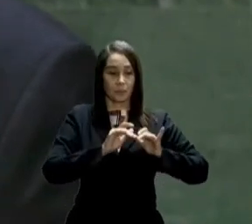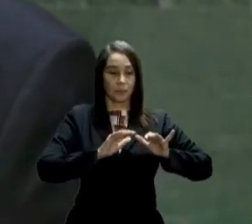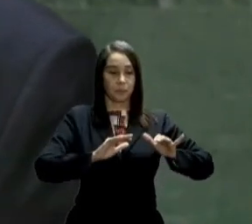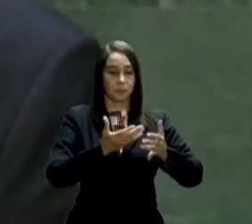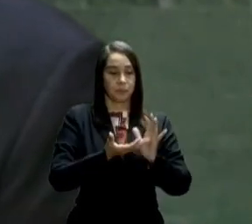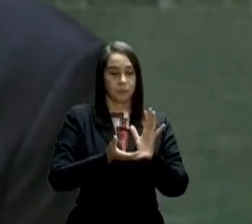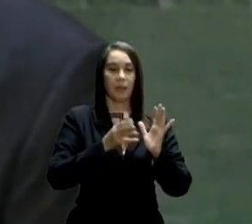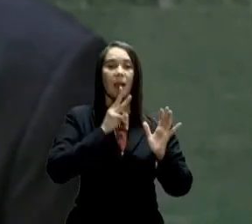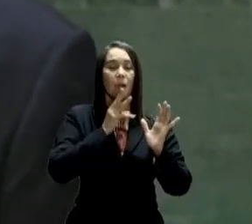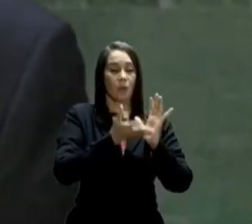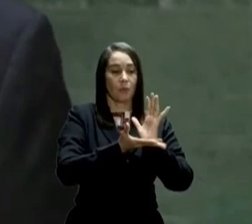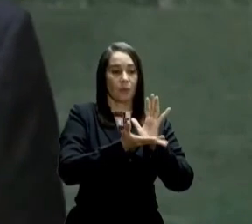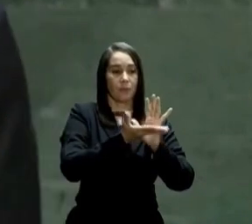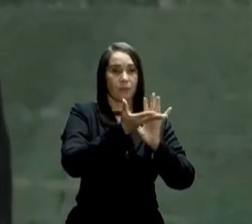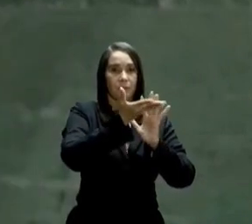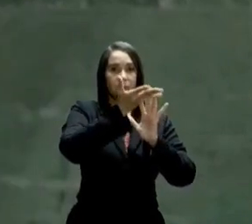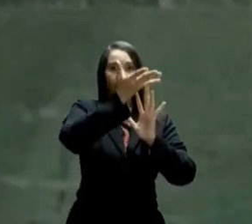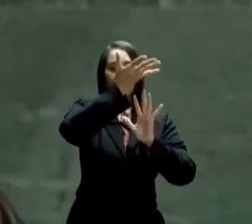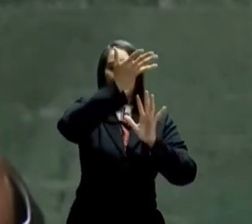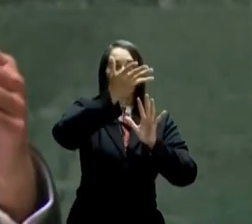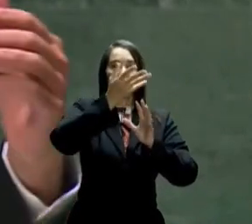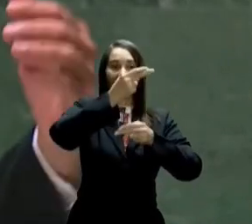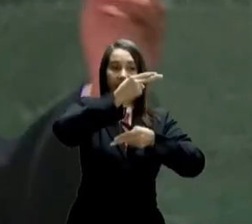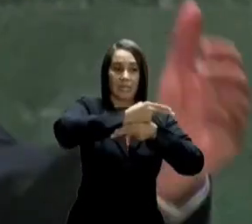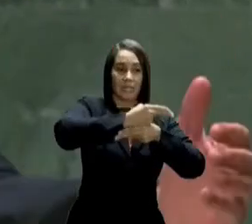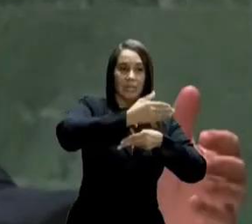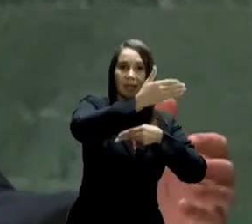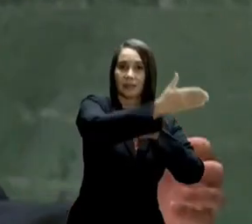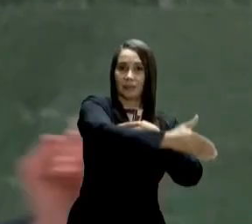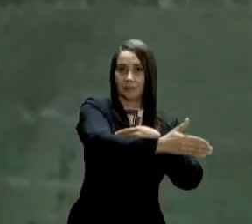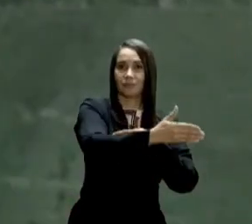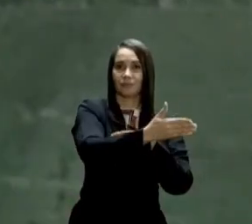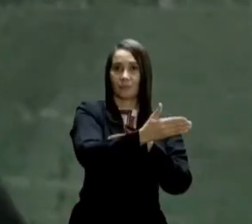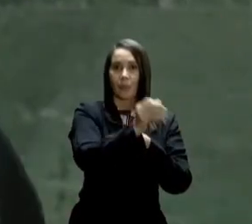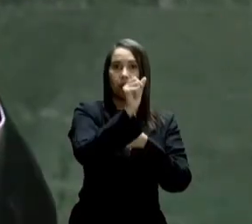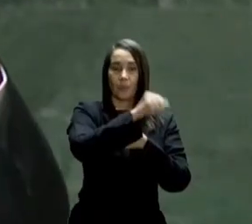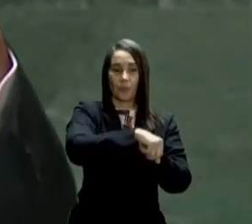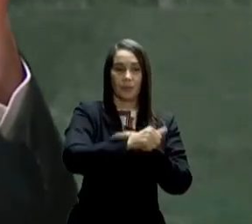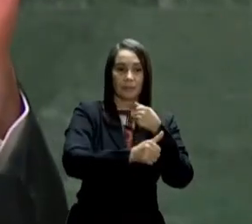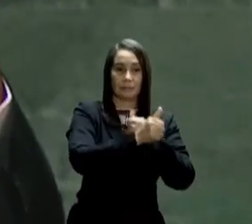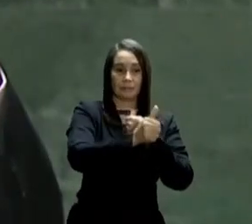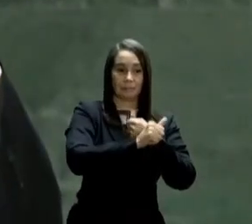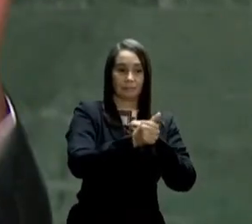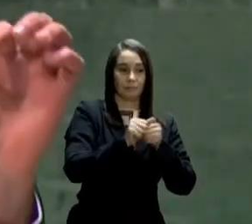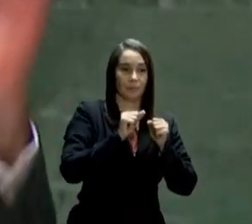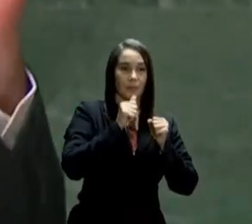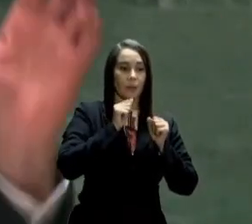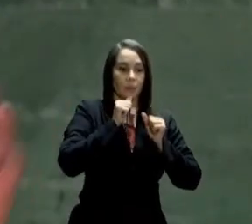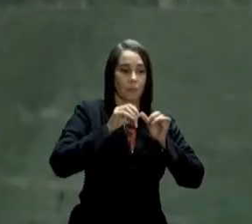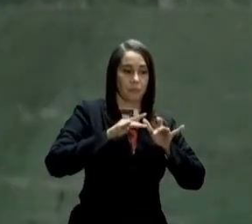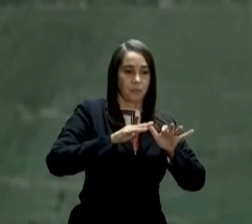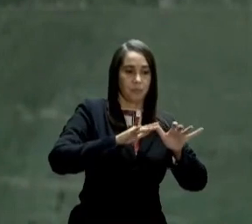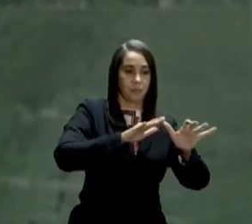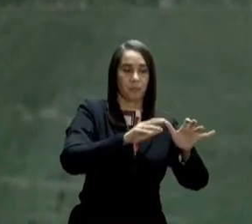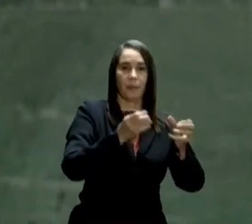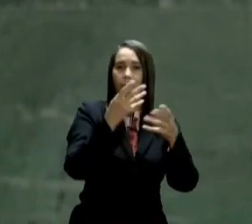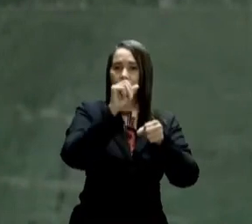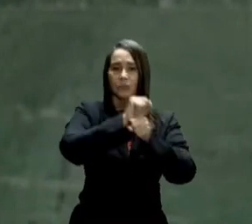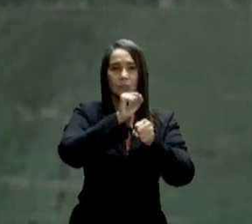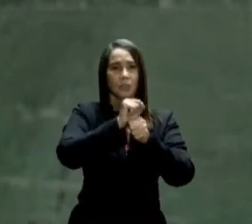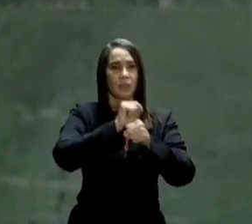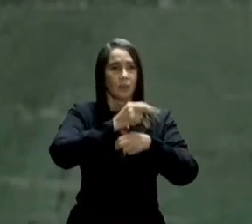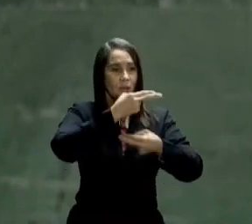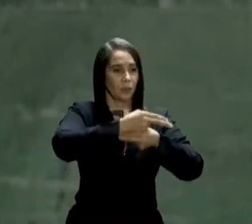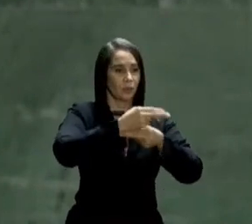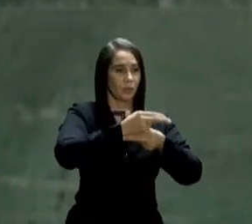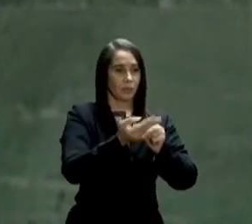industrial Codevi, 300 metros aguas abajo del canal, y a sus 19.000 trabajadores haitianos,